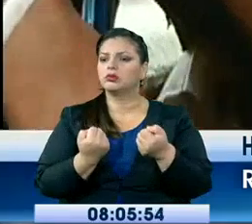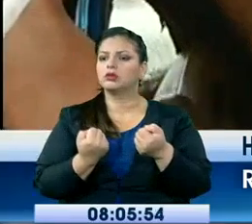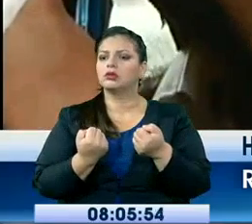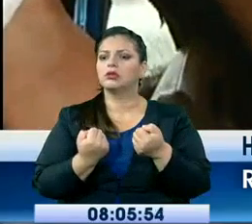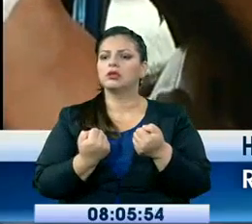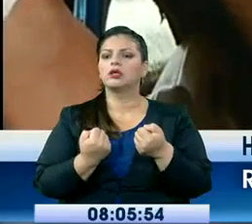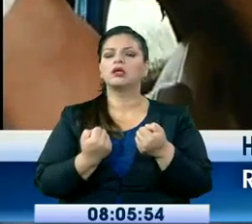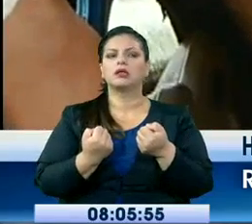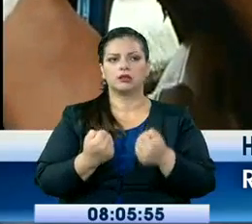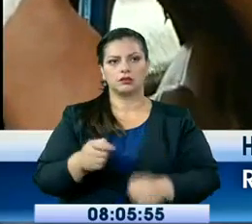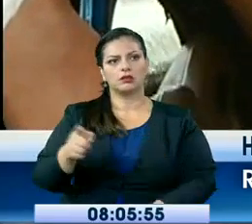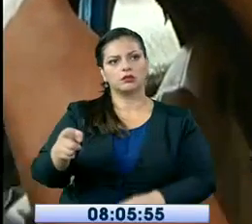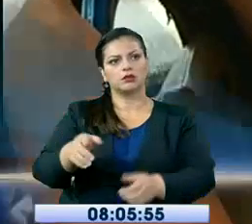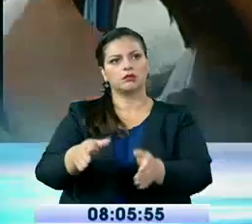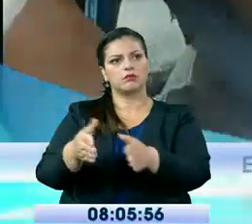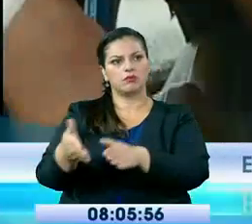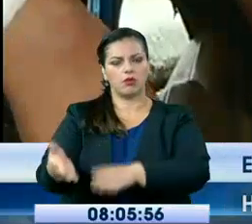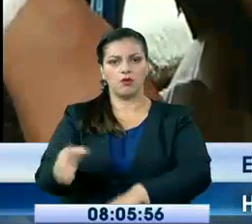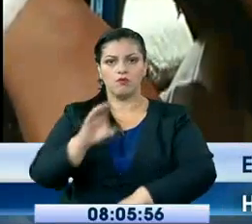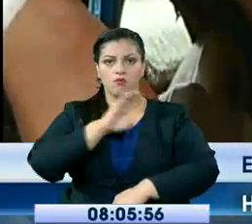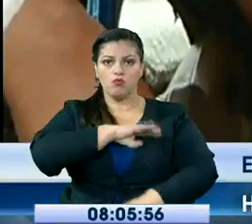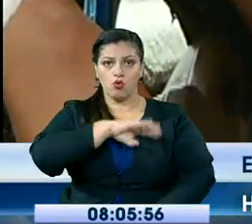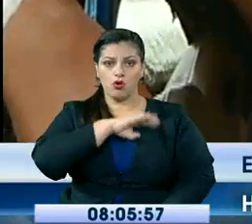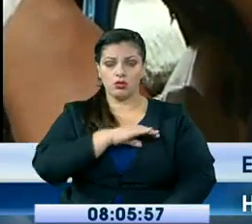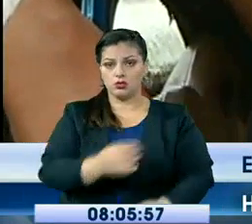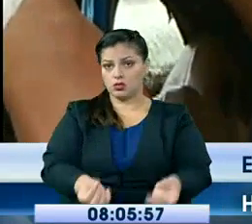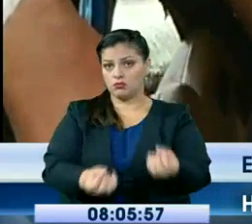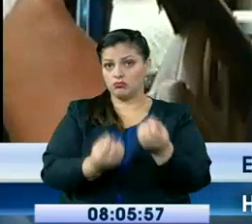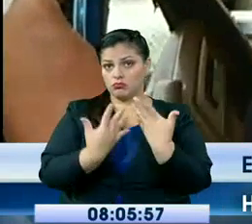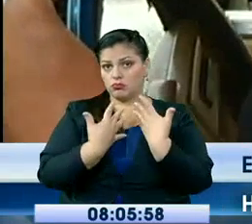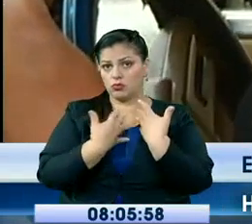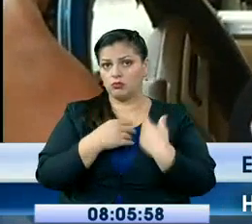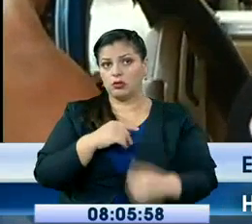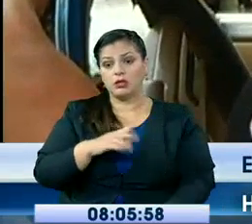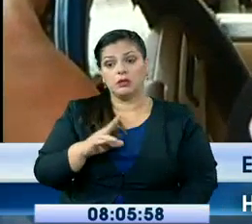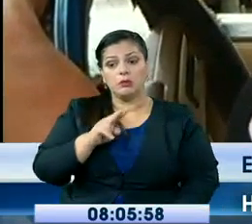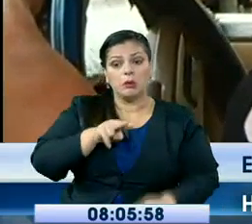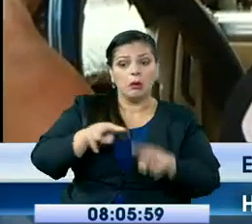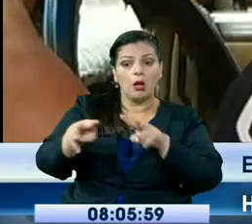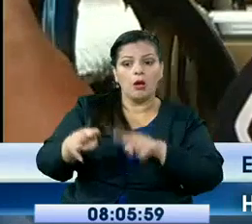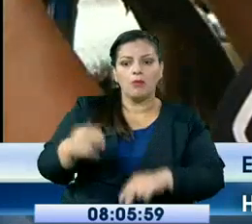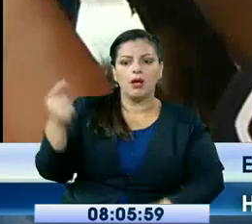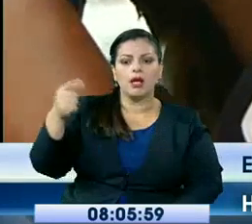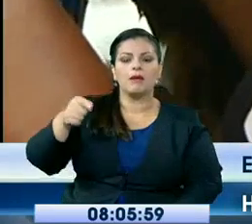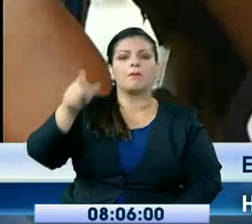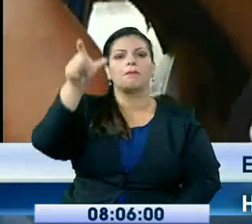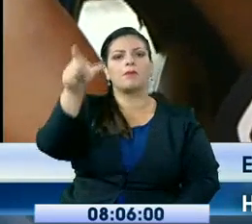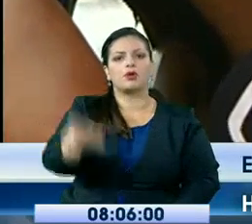Ahí decían los señores policías decían que era un tiro aquí en la frente y por aquí por la...